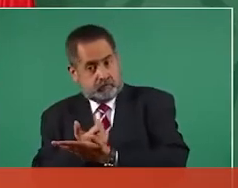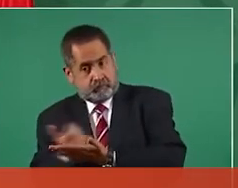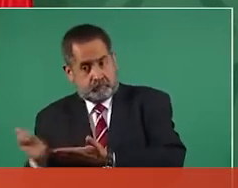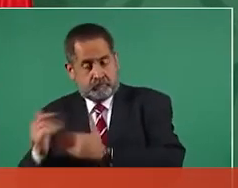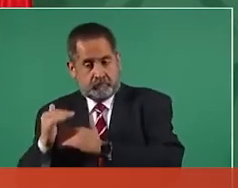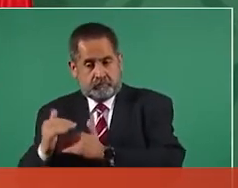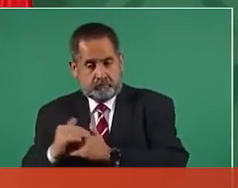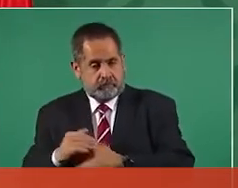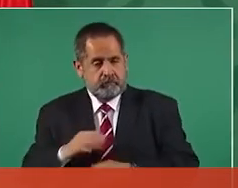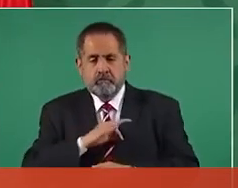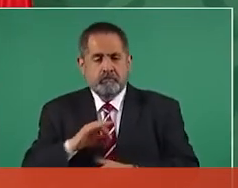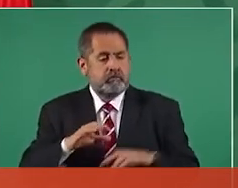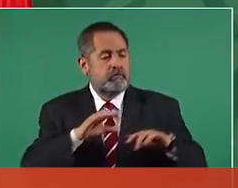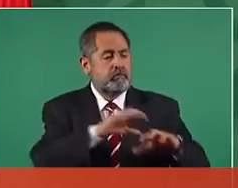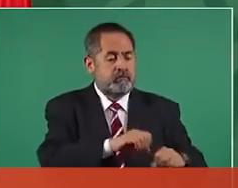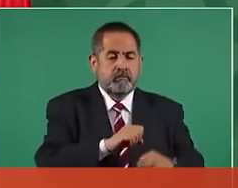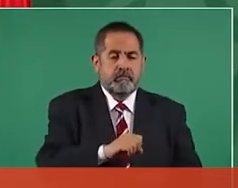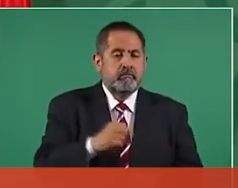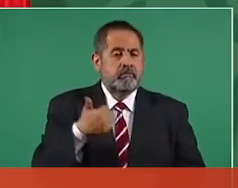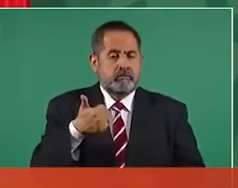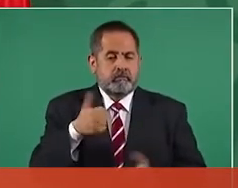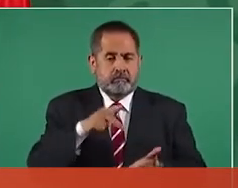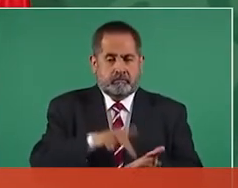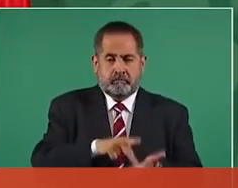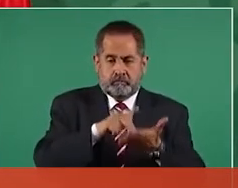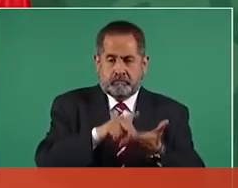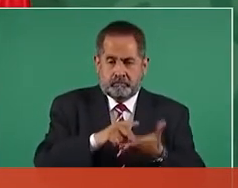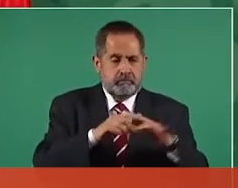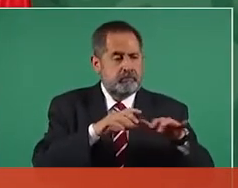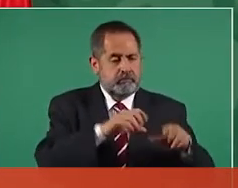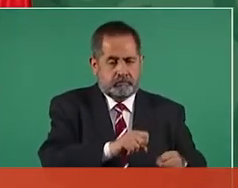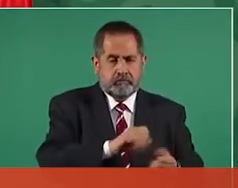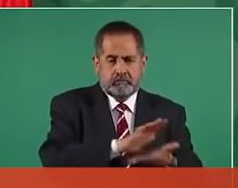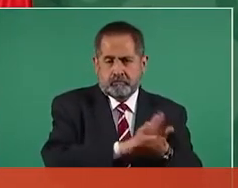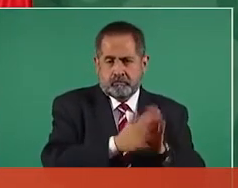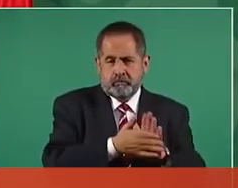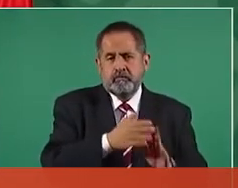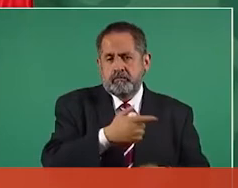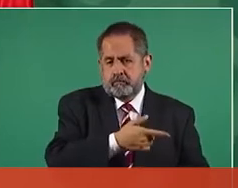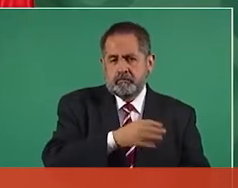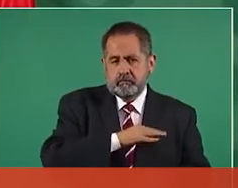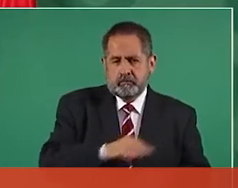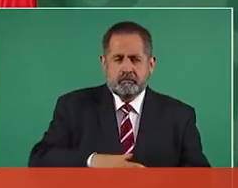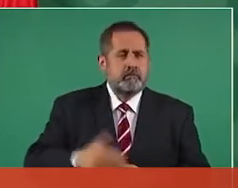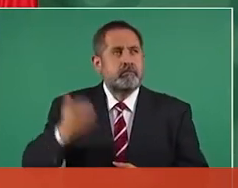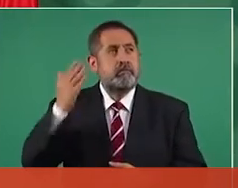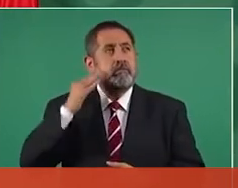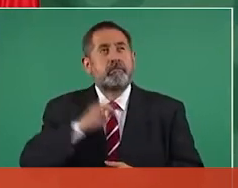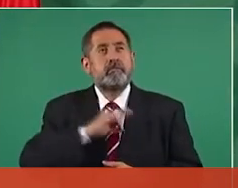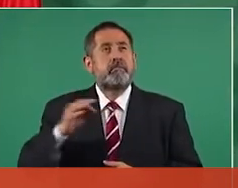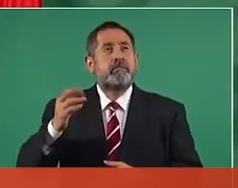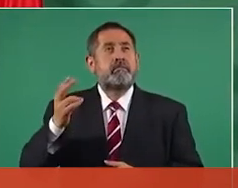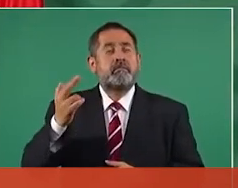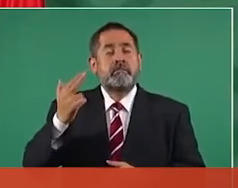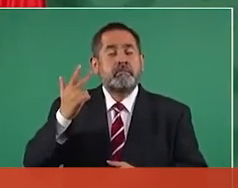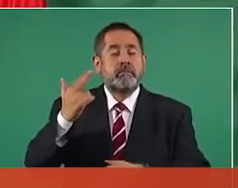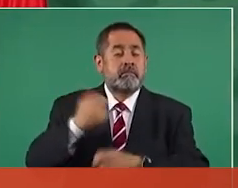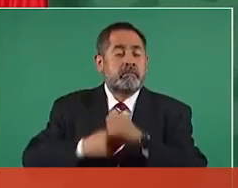6 kilos de tortilla. Hace 25 años